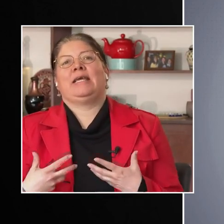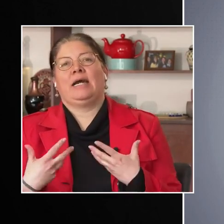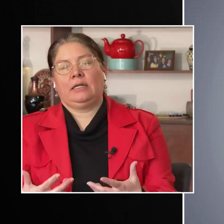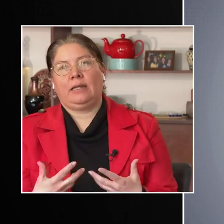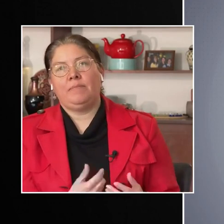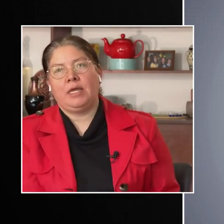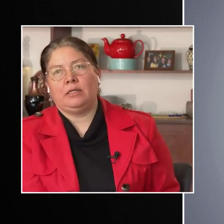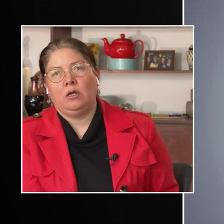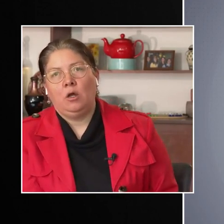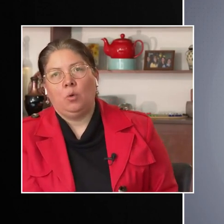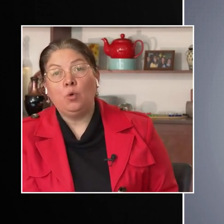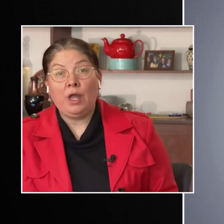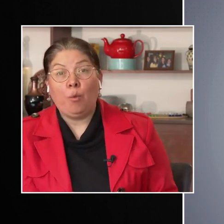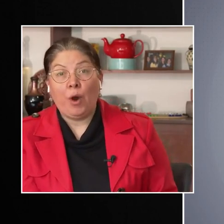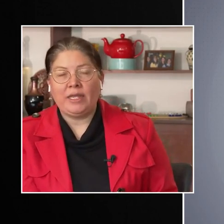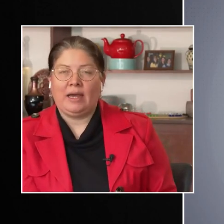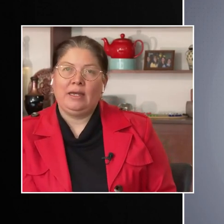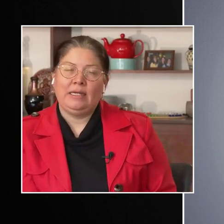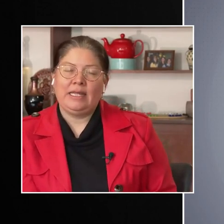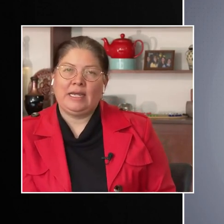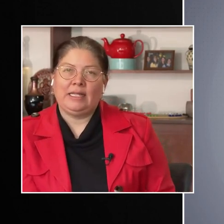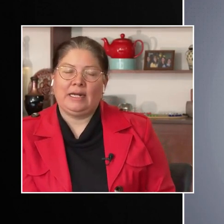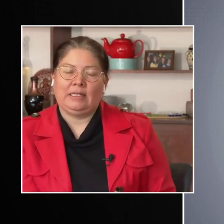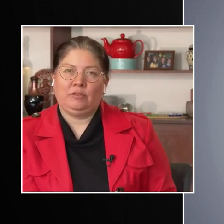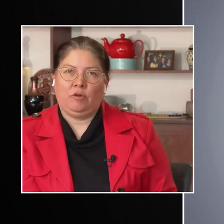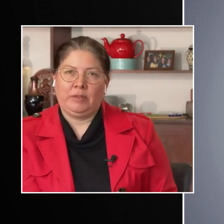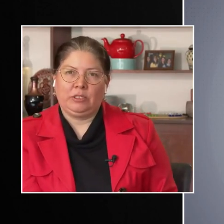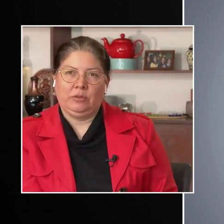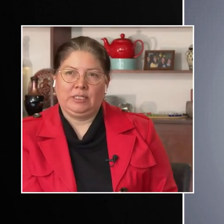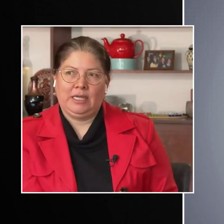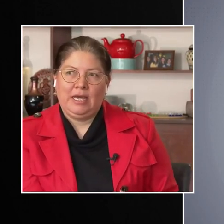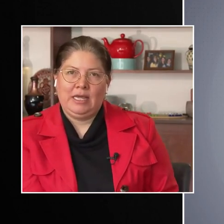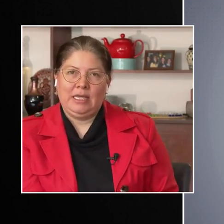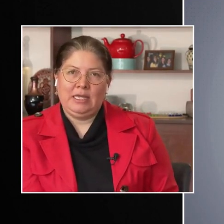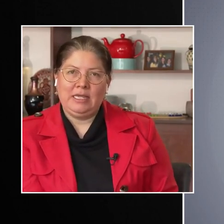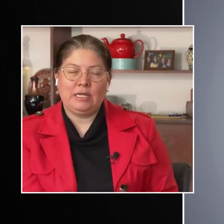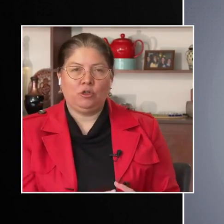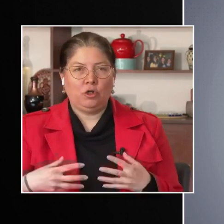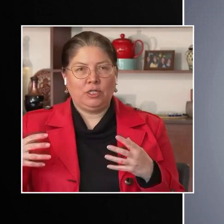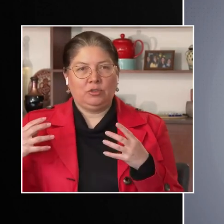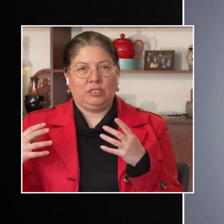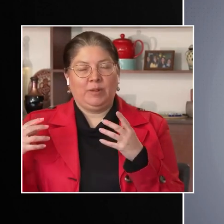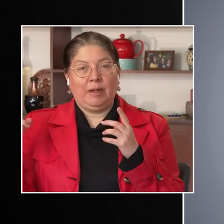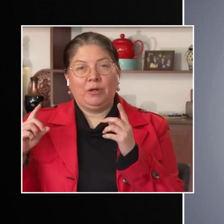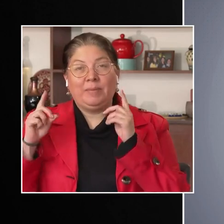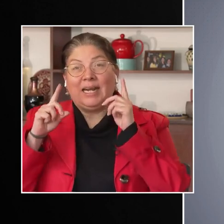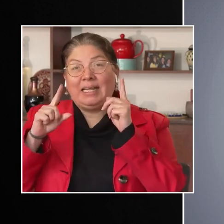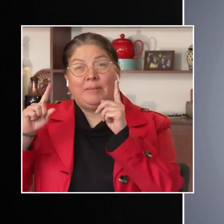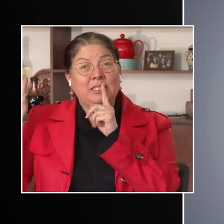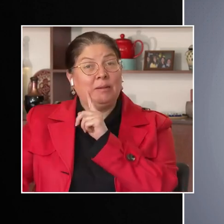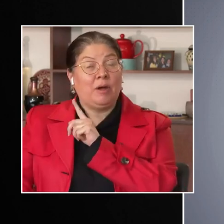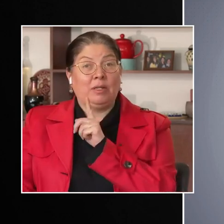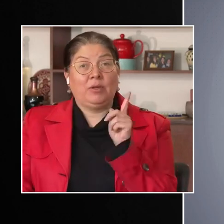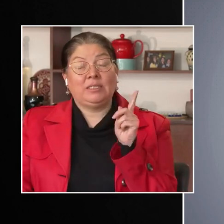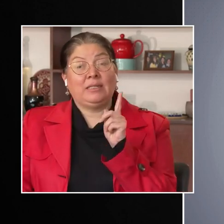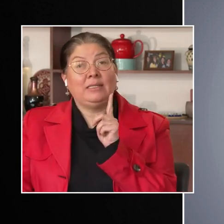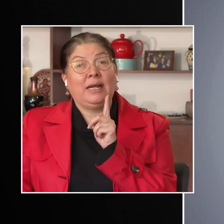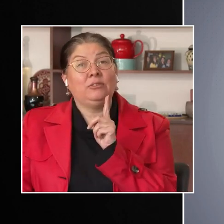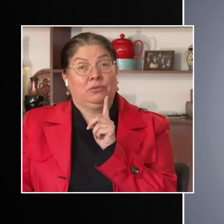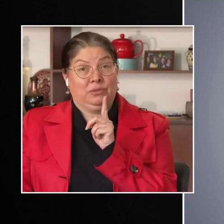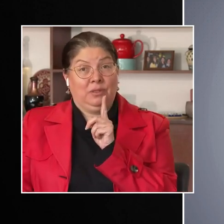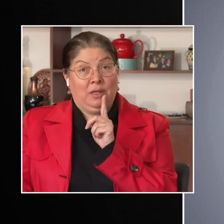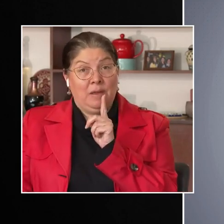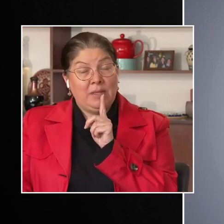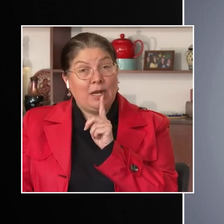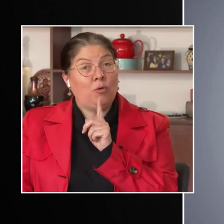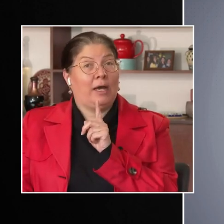capaces de dejar también una huella y de generar transformaciones. Y eso es lo que nos explica, porque mira que nada más estamos hablando de hace 30